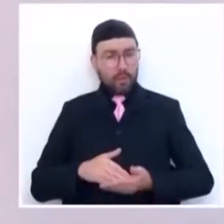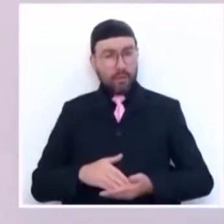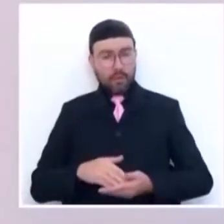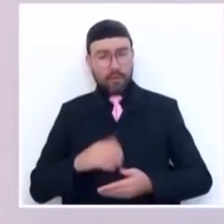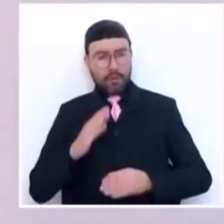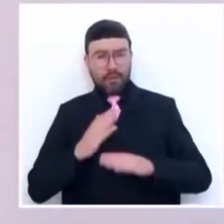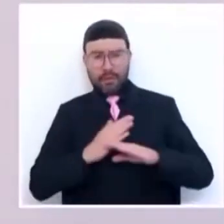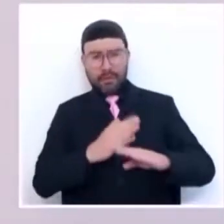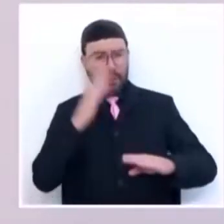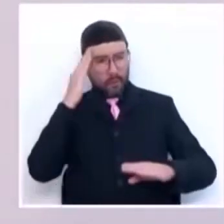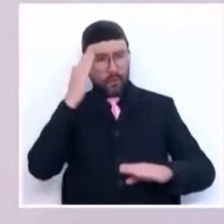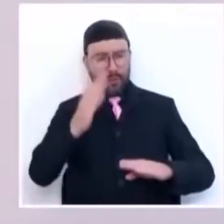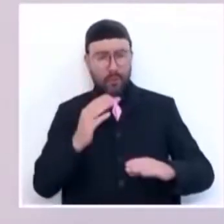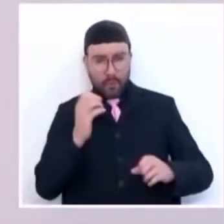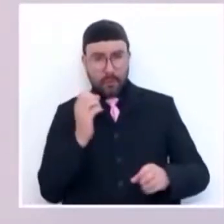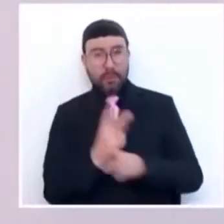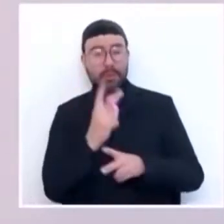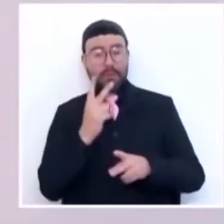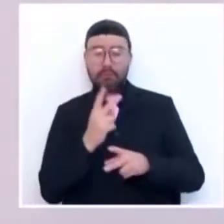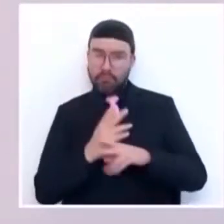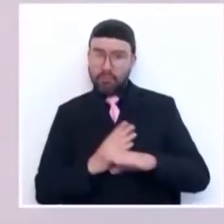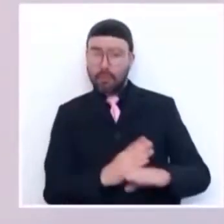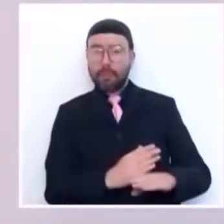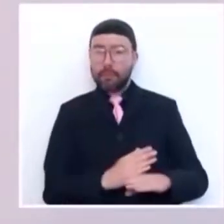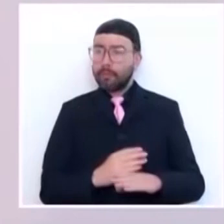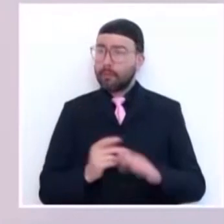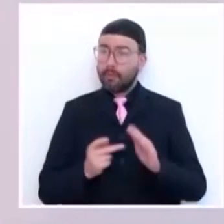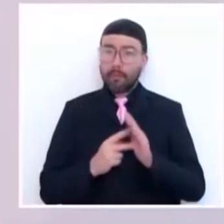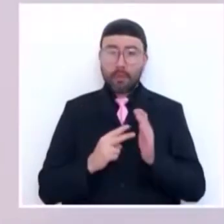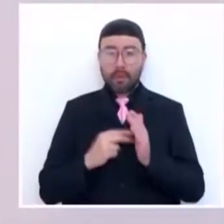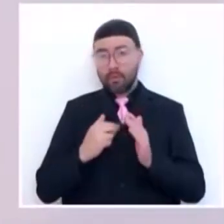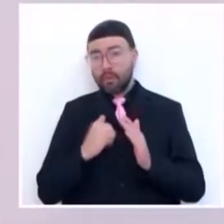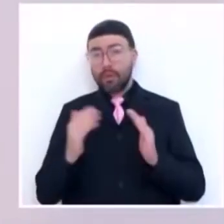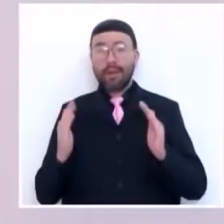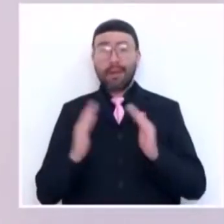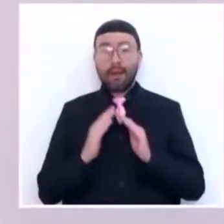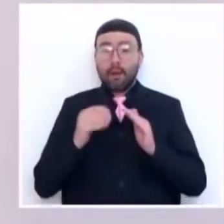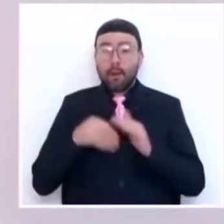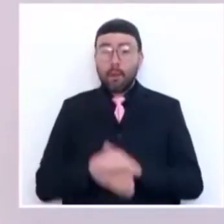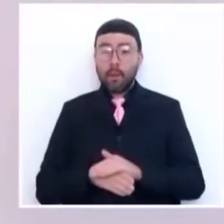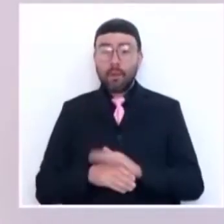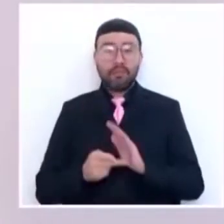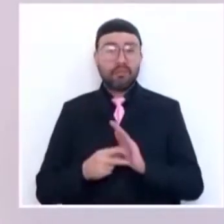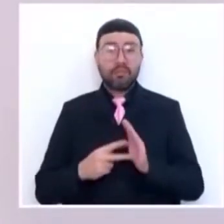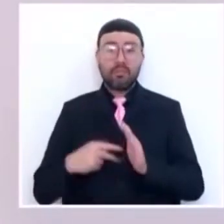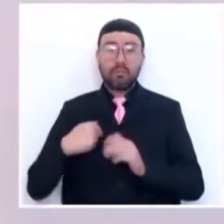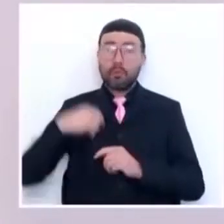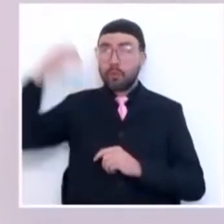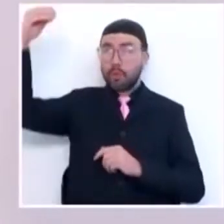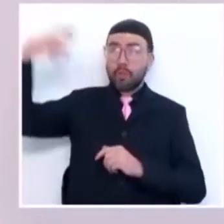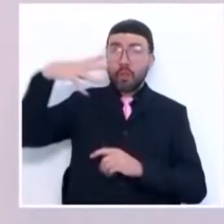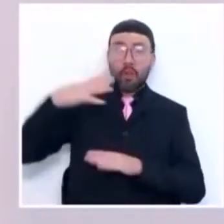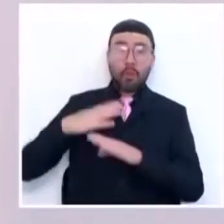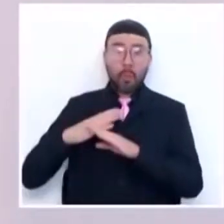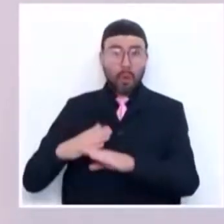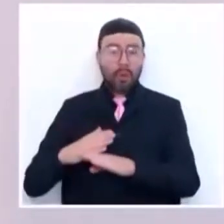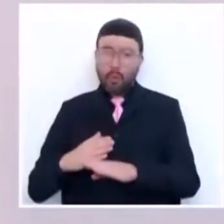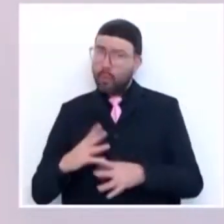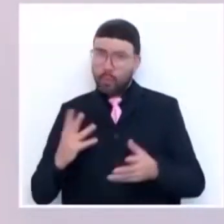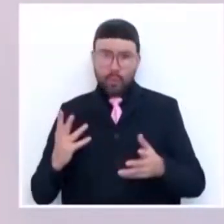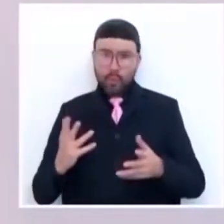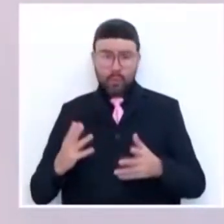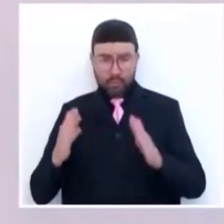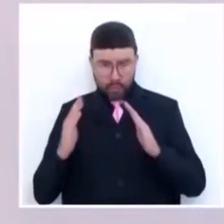tanto, pues el encierro no debería de significar no tomar el sol. El encierro,